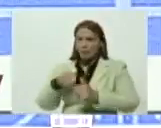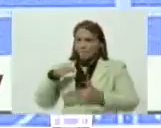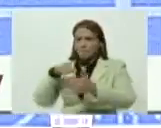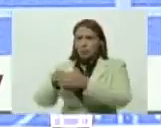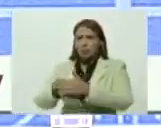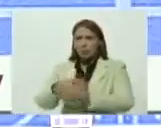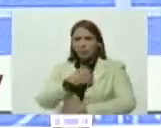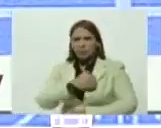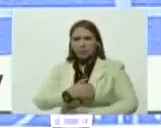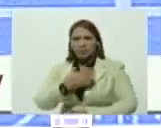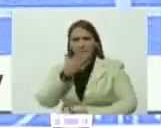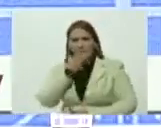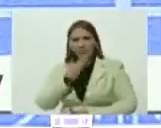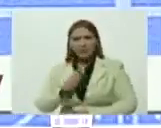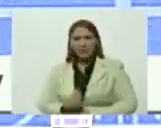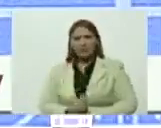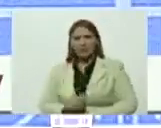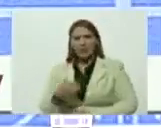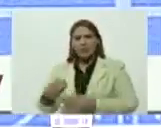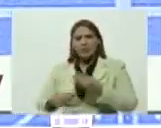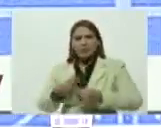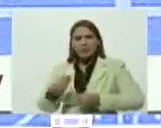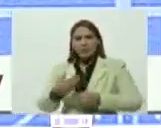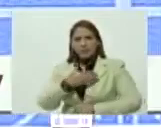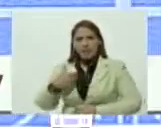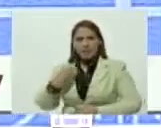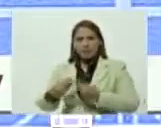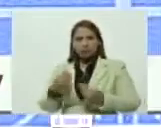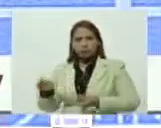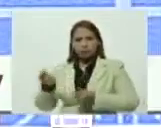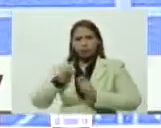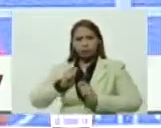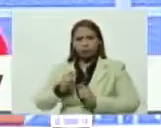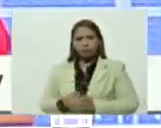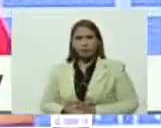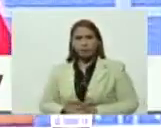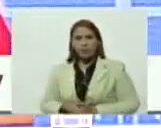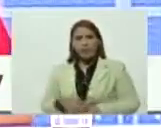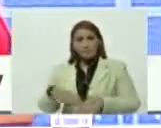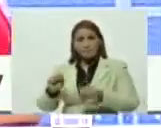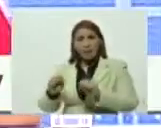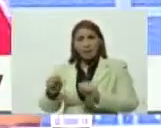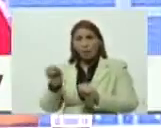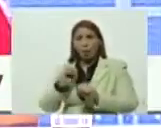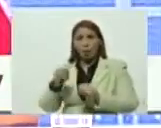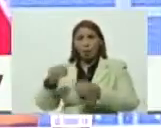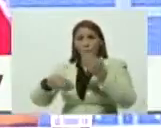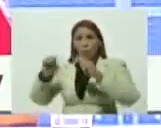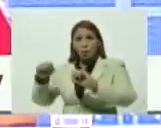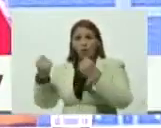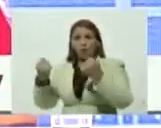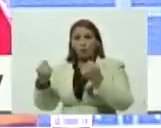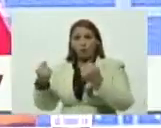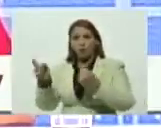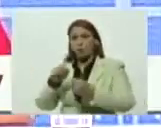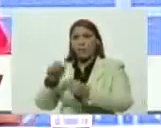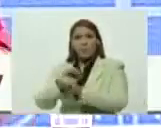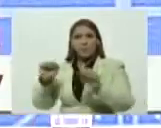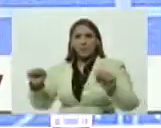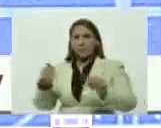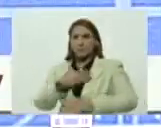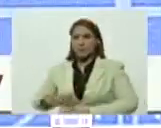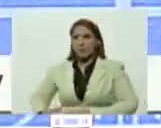a la tristeza que intenta imponernos el imperio y el bloqueo, y nosotros no lo vamos a permitir, presidente Nicolás. Hay una